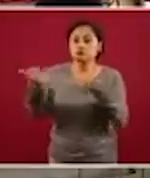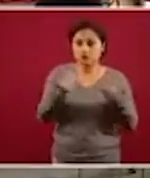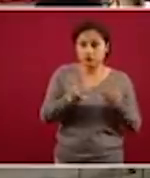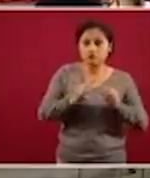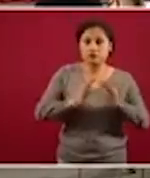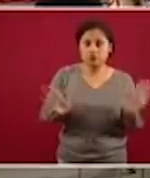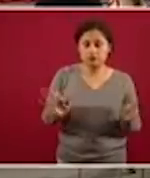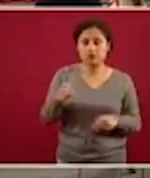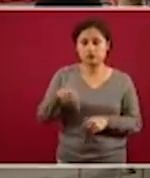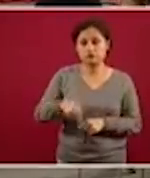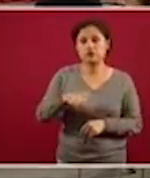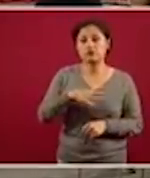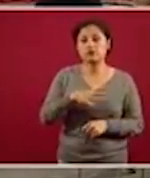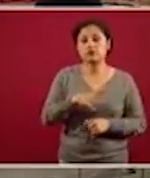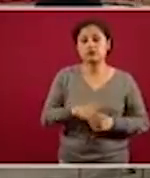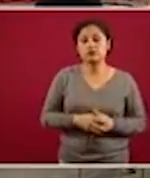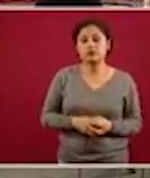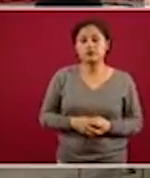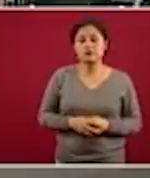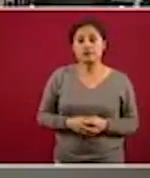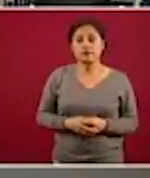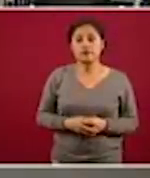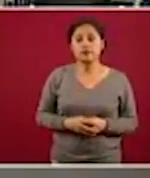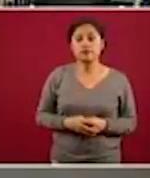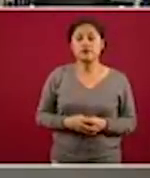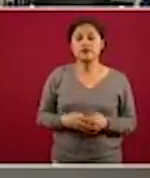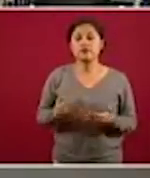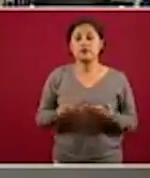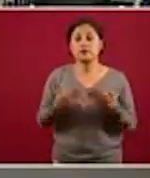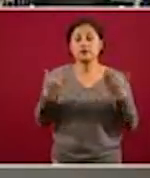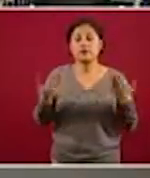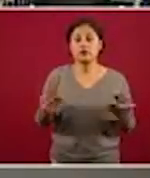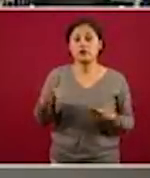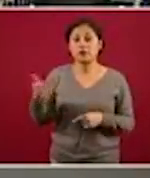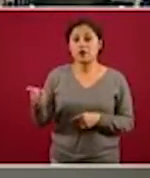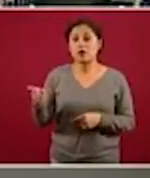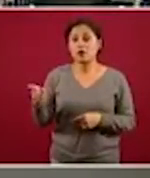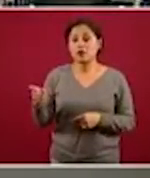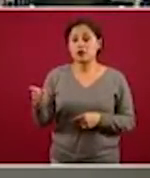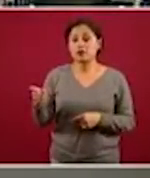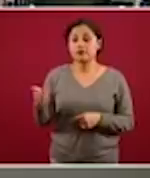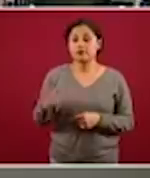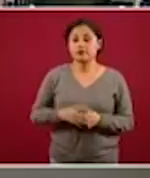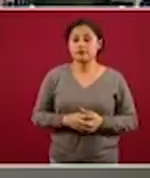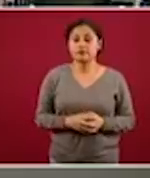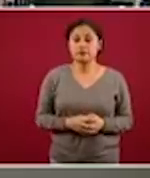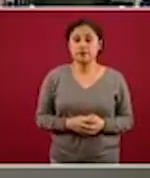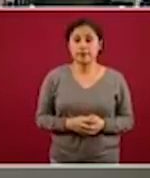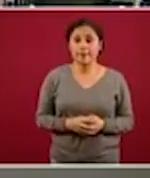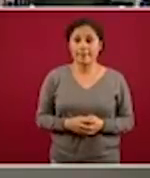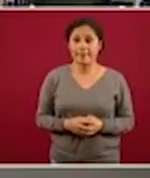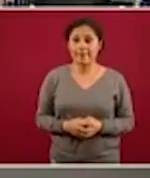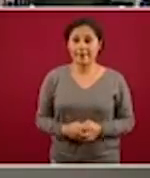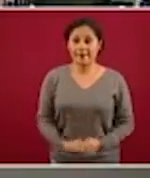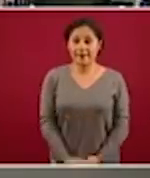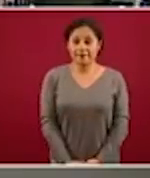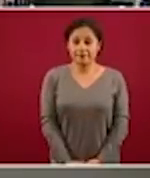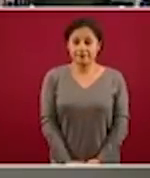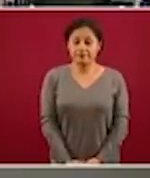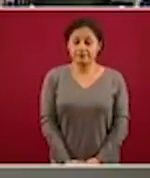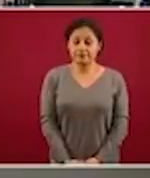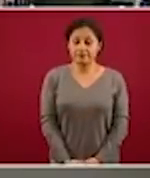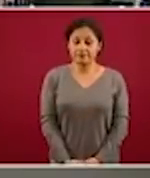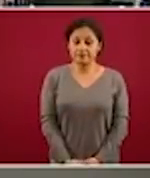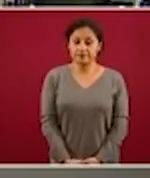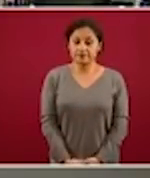situación. A usted. Vamos a la segunda fila. Laura Poy, usted, para Celi. Gracias, muy buenas noches a todos. Laura